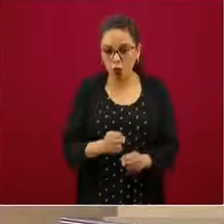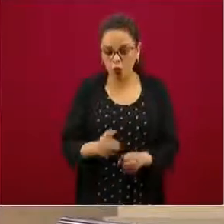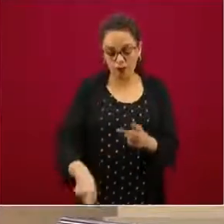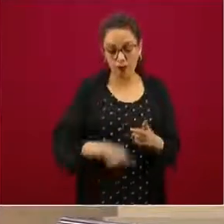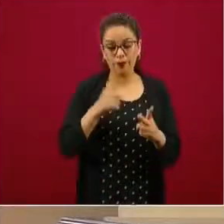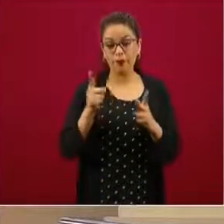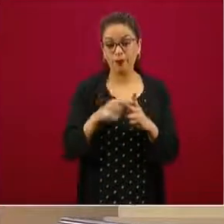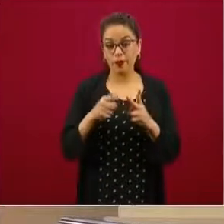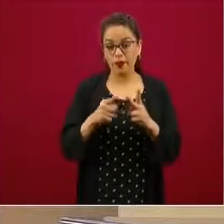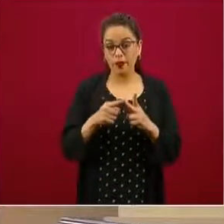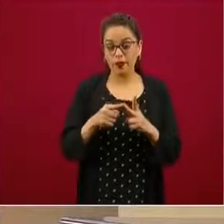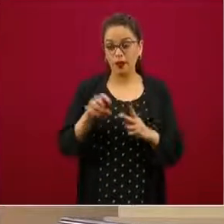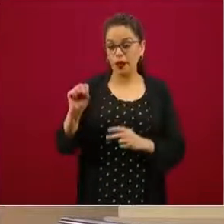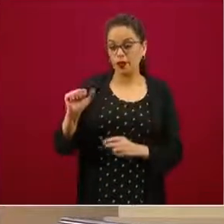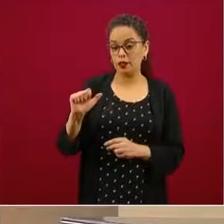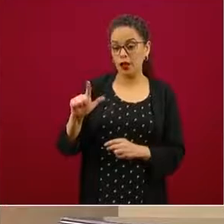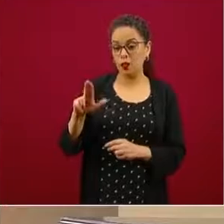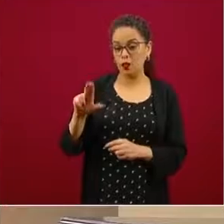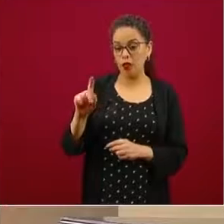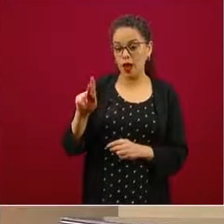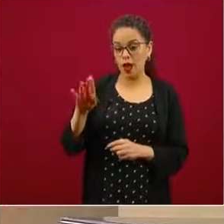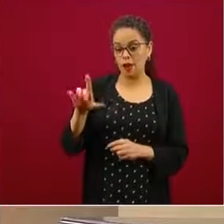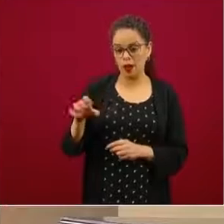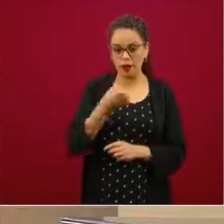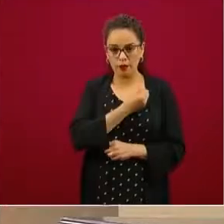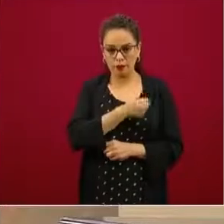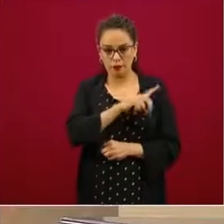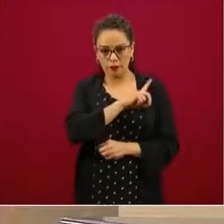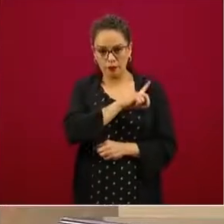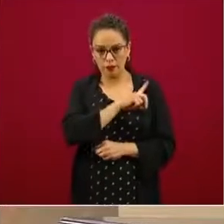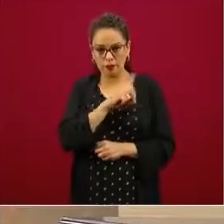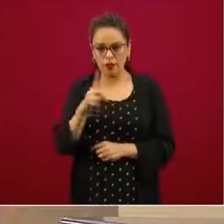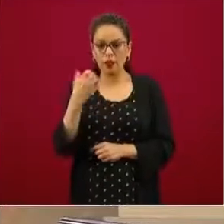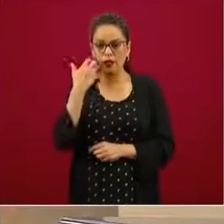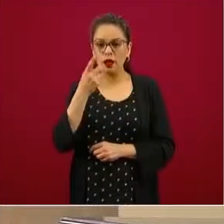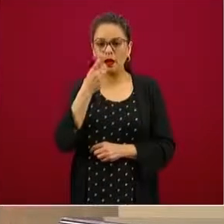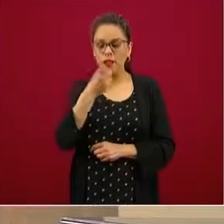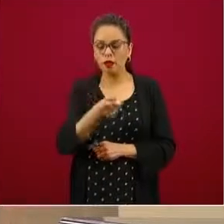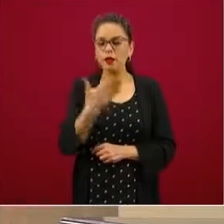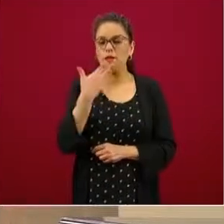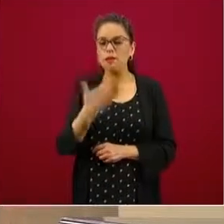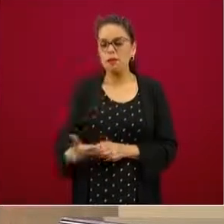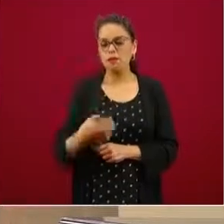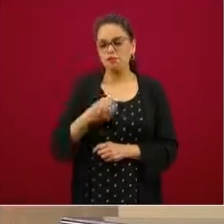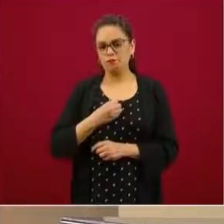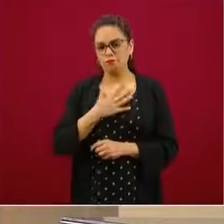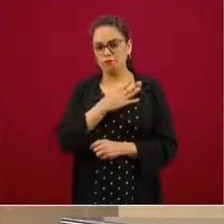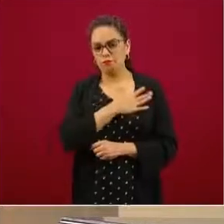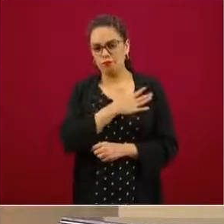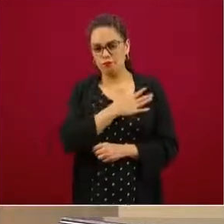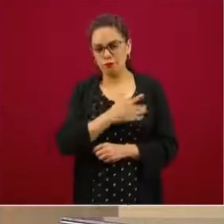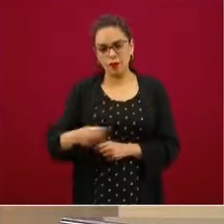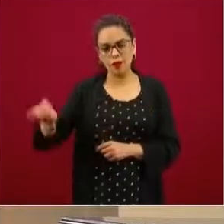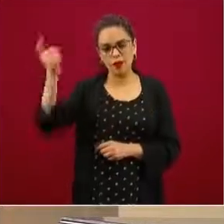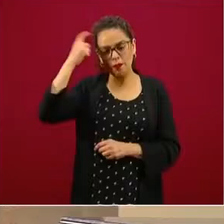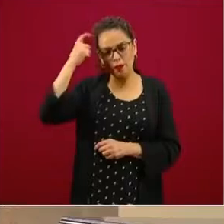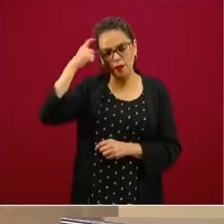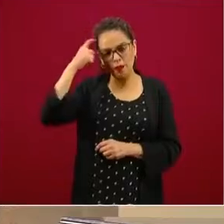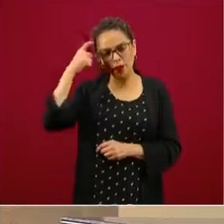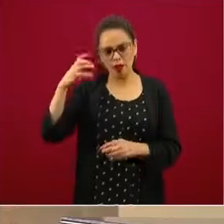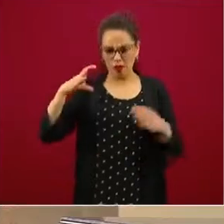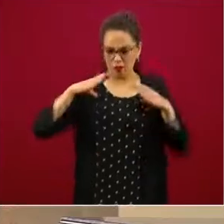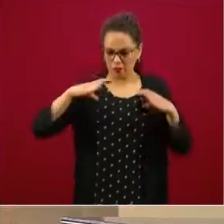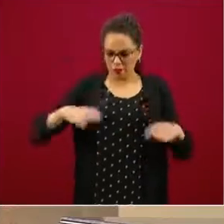tiene que ver con todo aquello que contribuya al bienestar, el bienestar y la salud física, mental, pero también